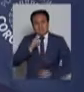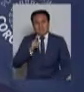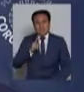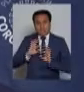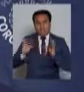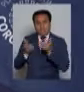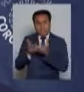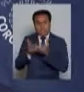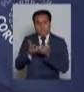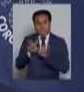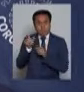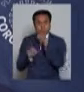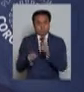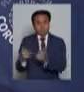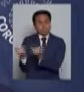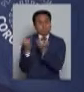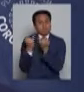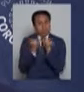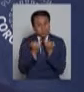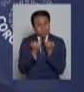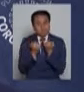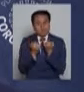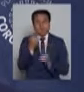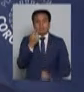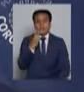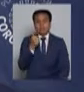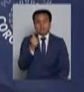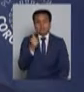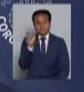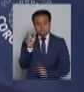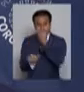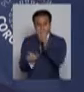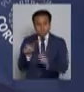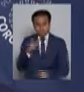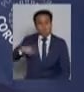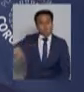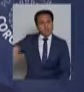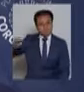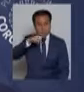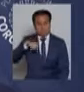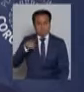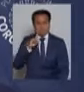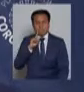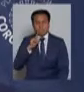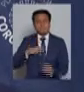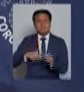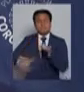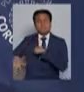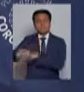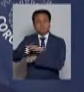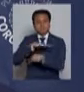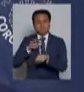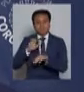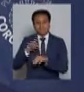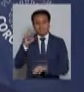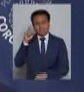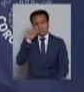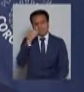tratante estima o nos informa que 36 de ellos están en una situación